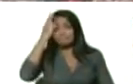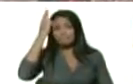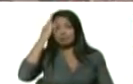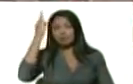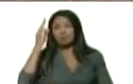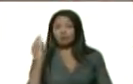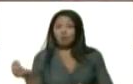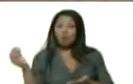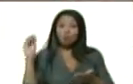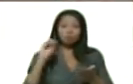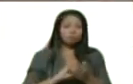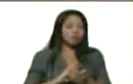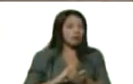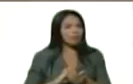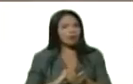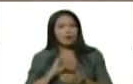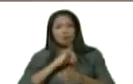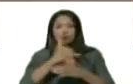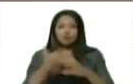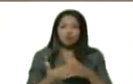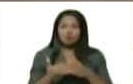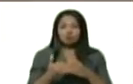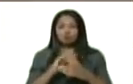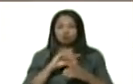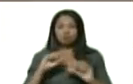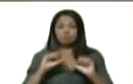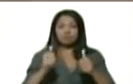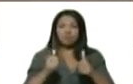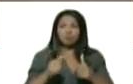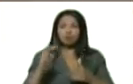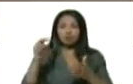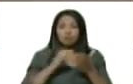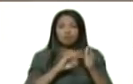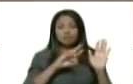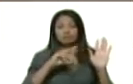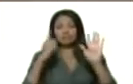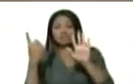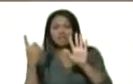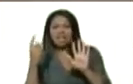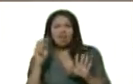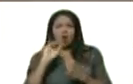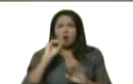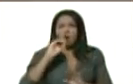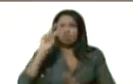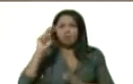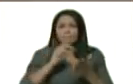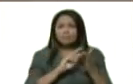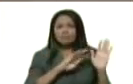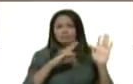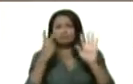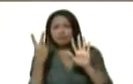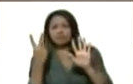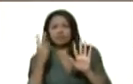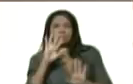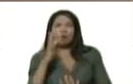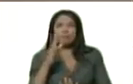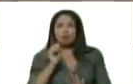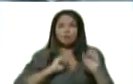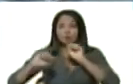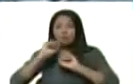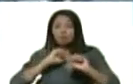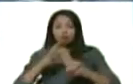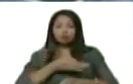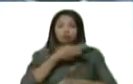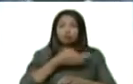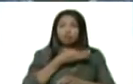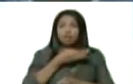que retomemos el proyecto que lanzamos en el 2016-2017 de los movimientos